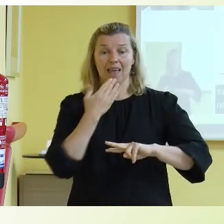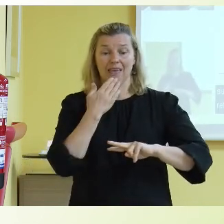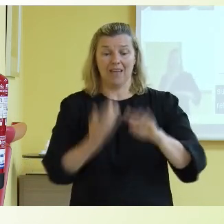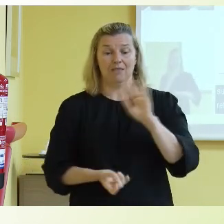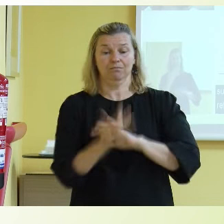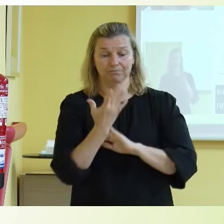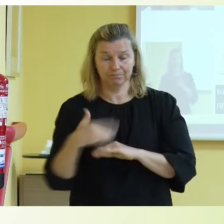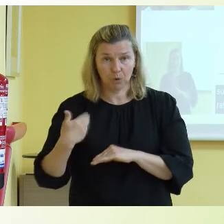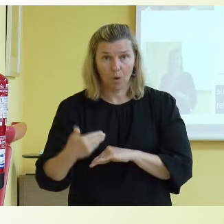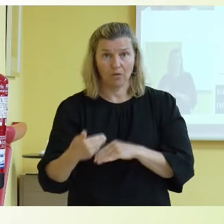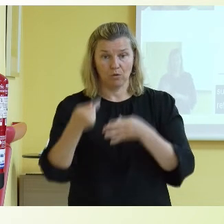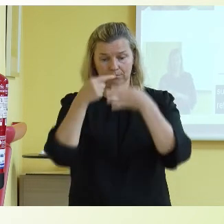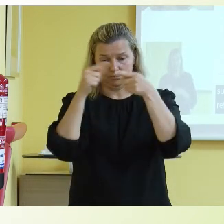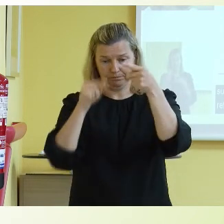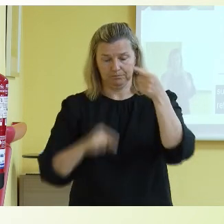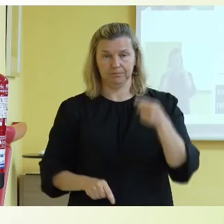enfermedad.